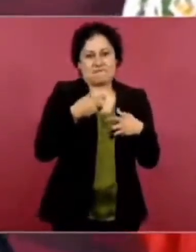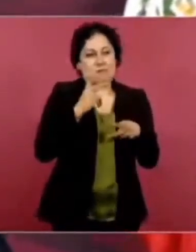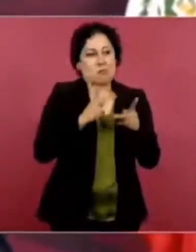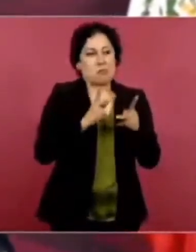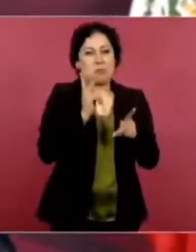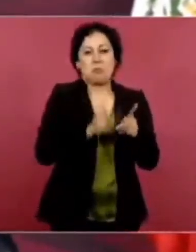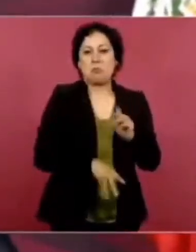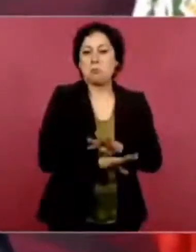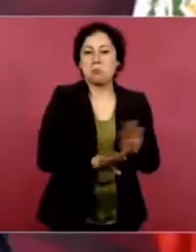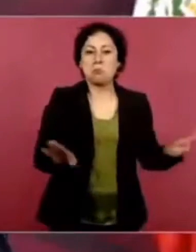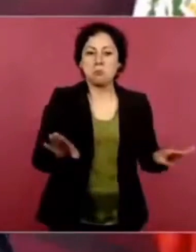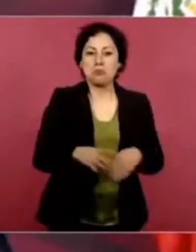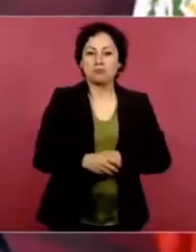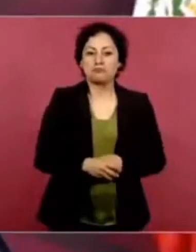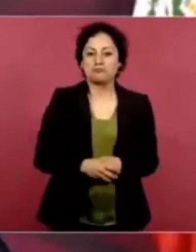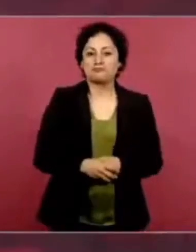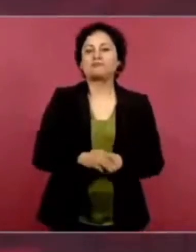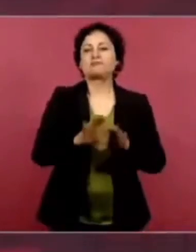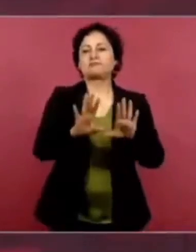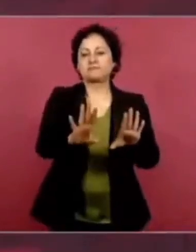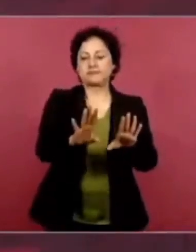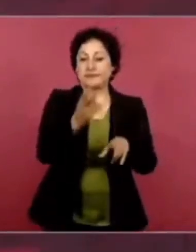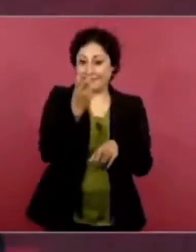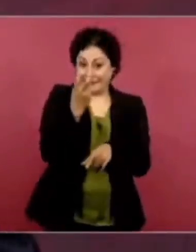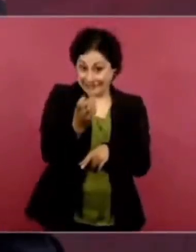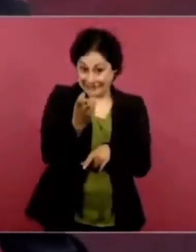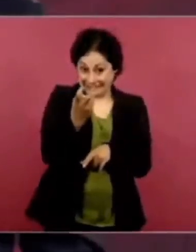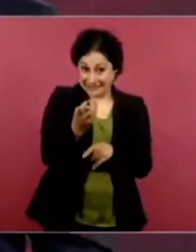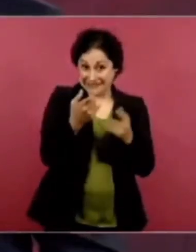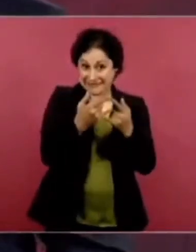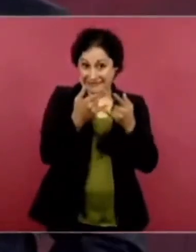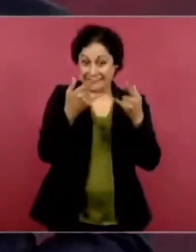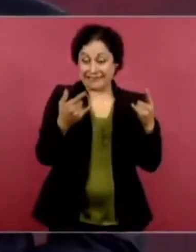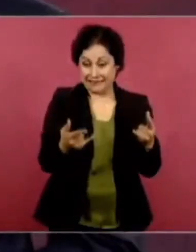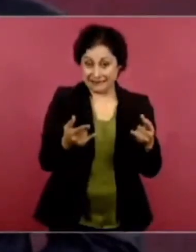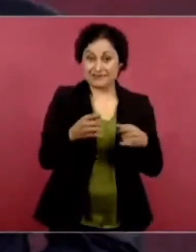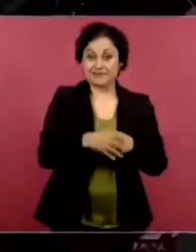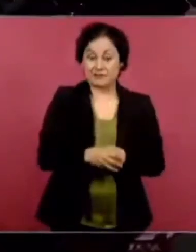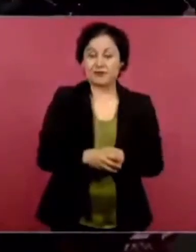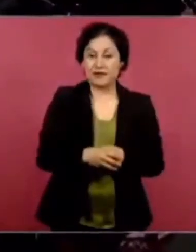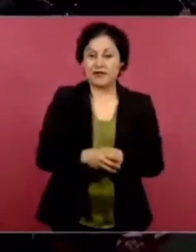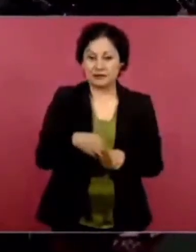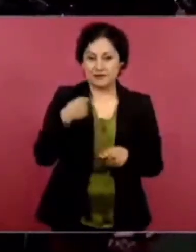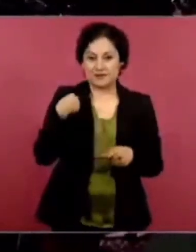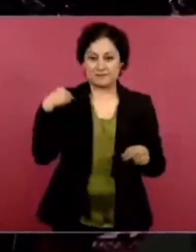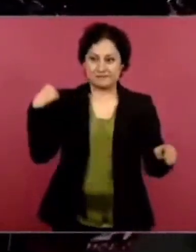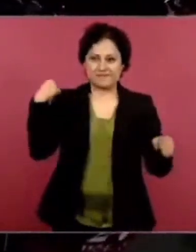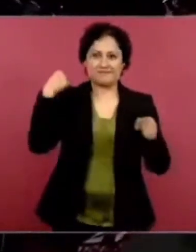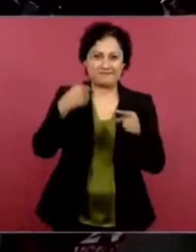conversación. Lo traía yo esto de que la contaminación,